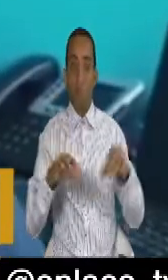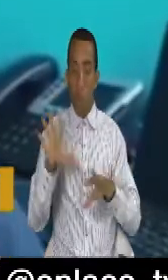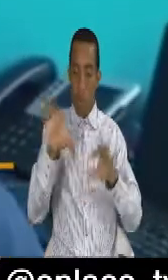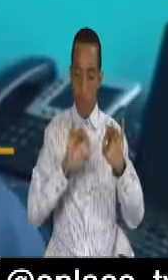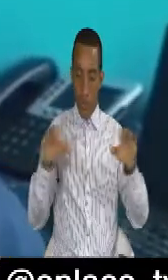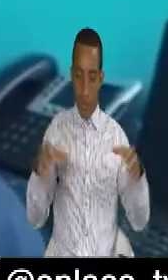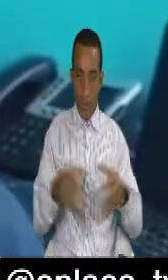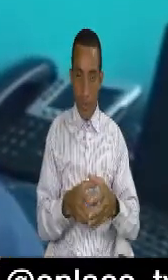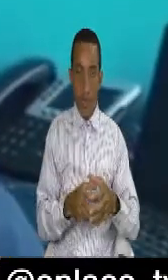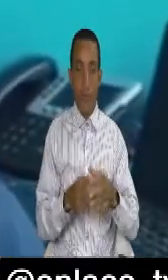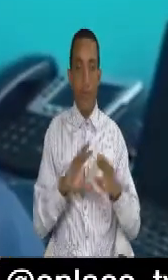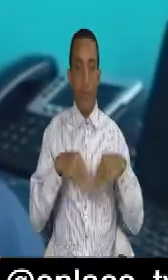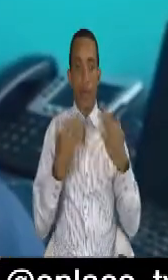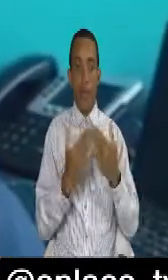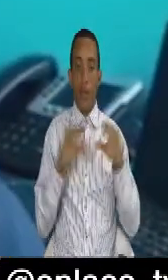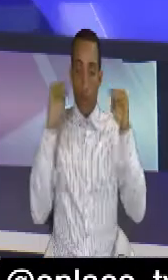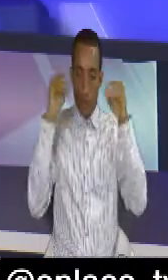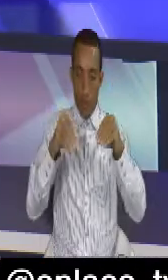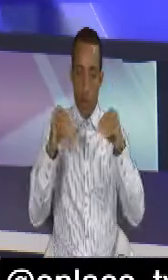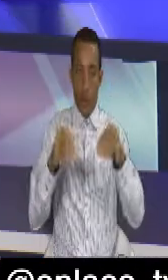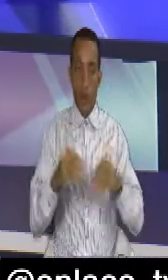de las escuelas de formación.